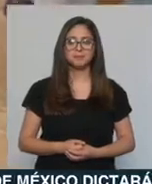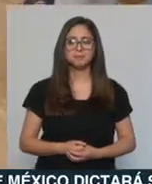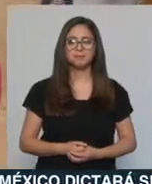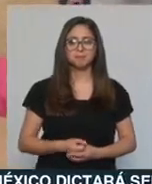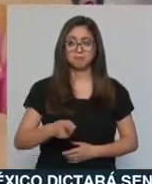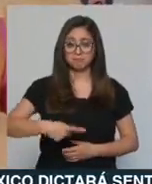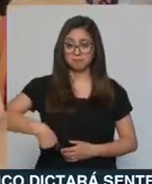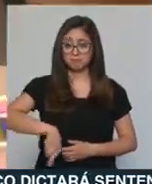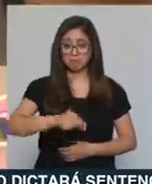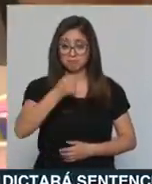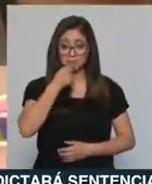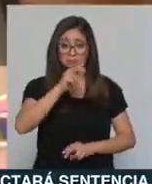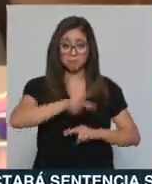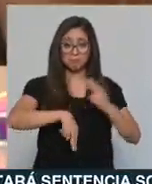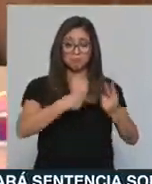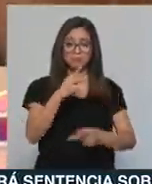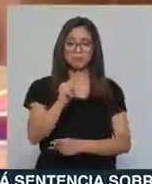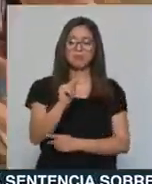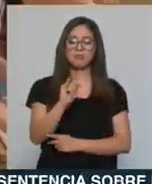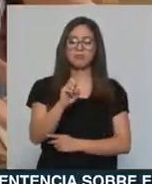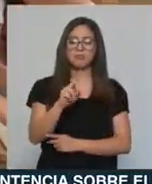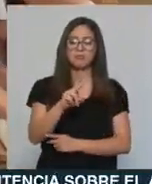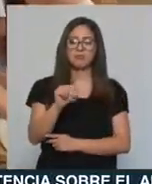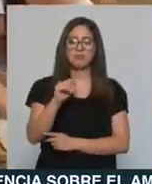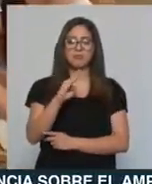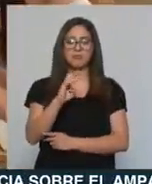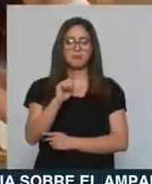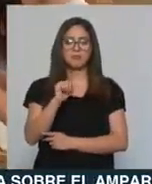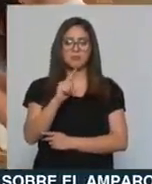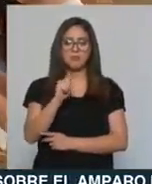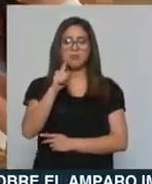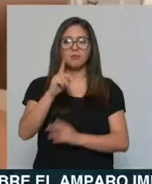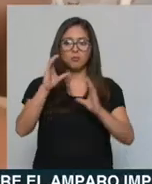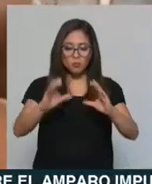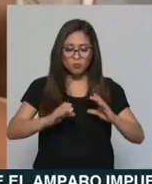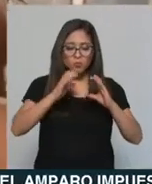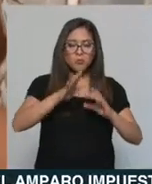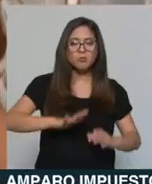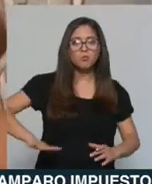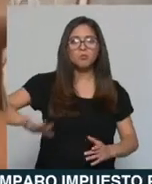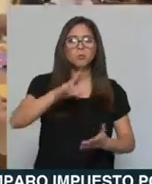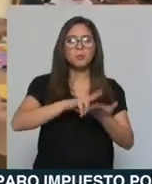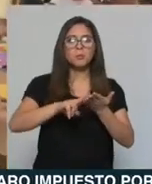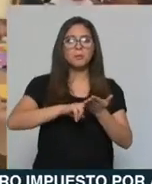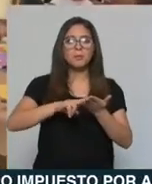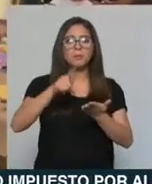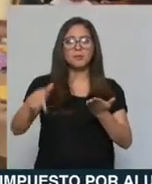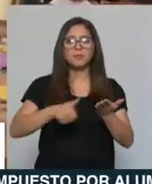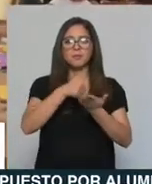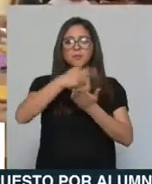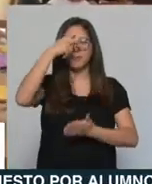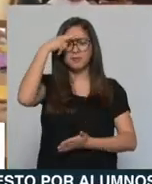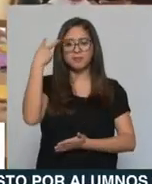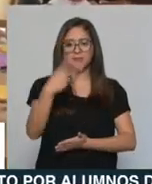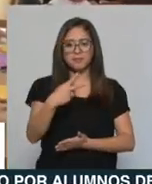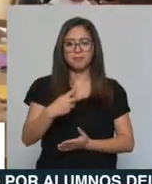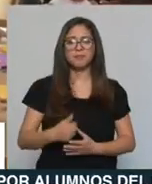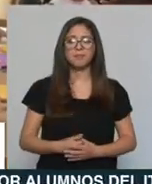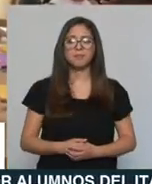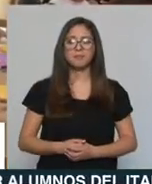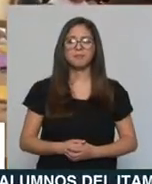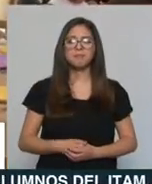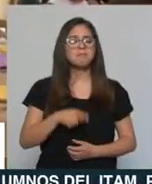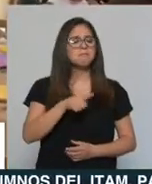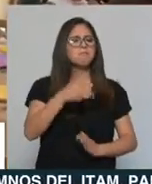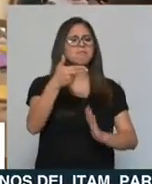Estos pequeños asistieron al Tierra Vid para aprender la importancia de las áreas verdes en las zonas urbanas. Que piensen nuevamente, o sea, con